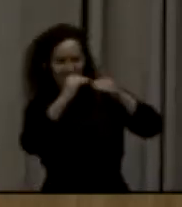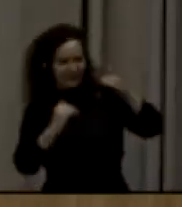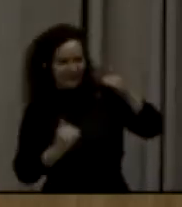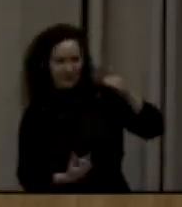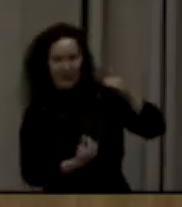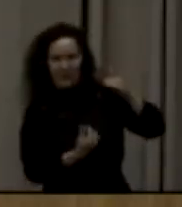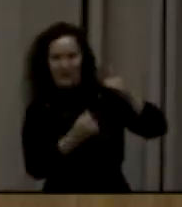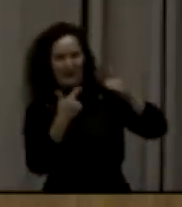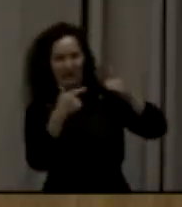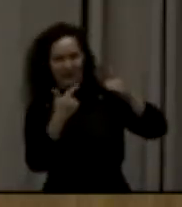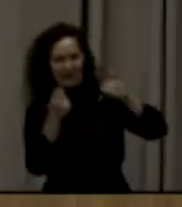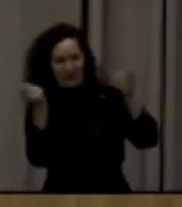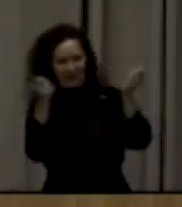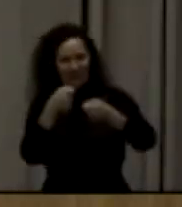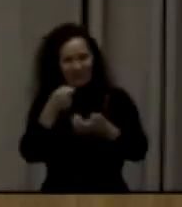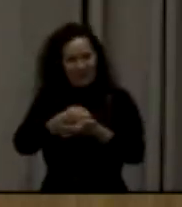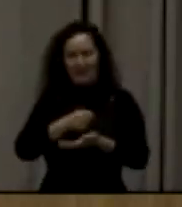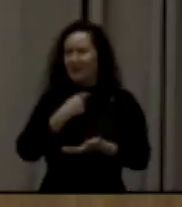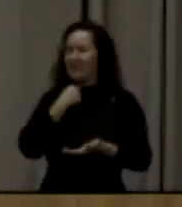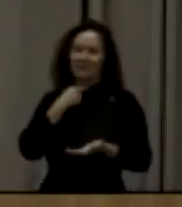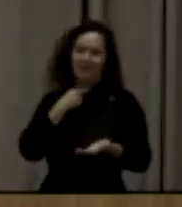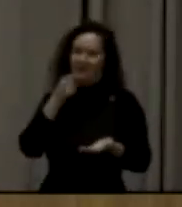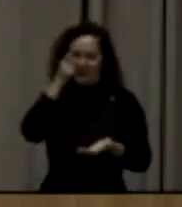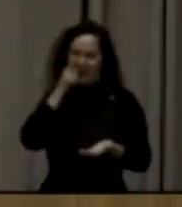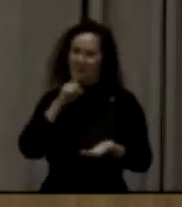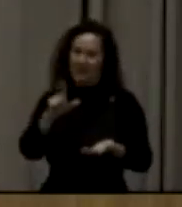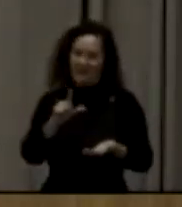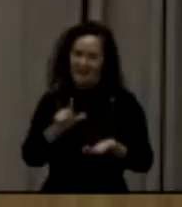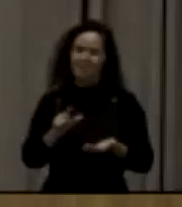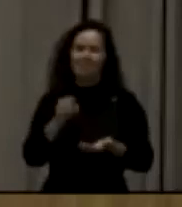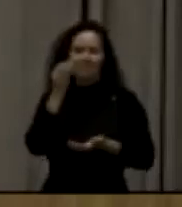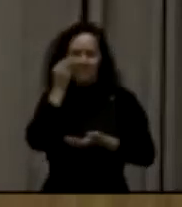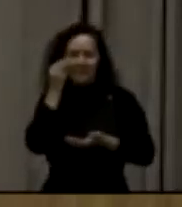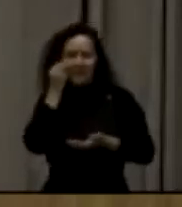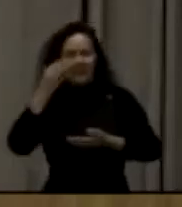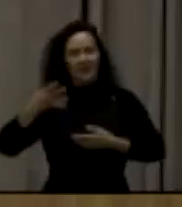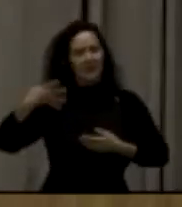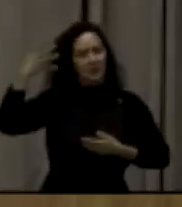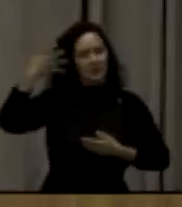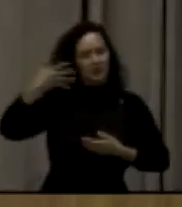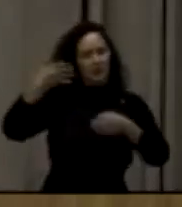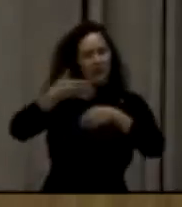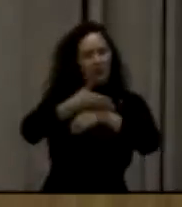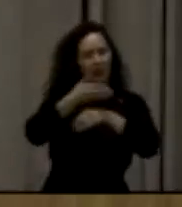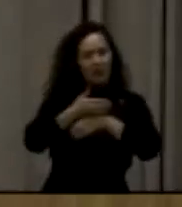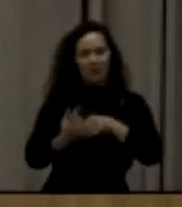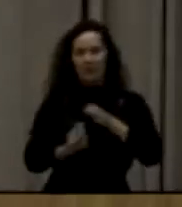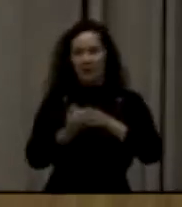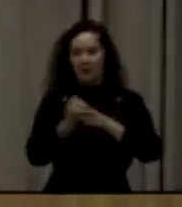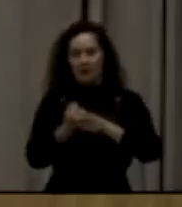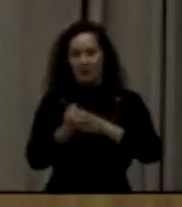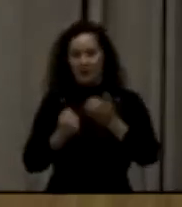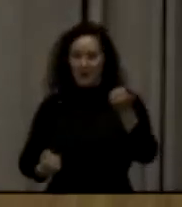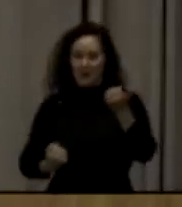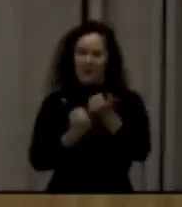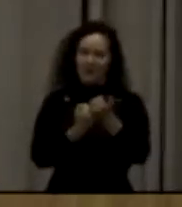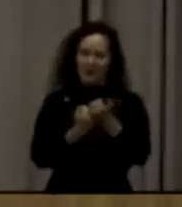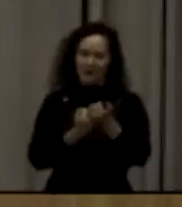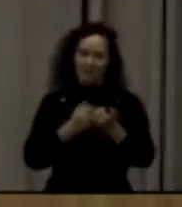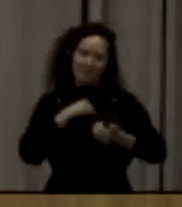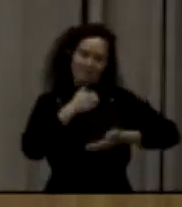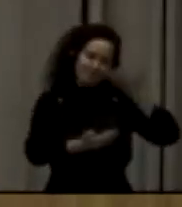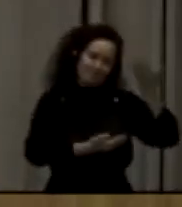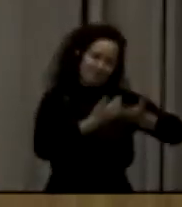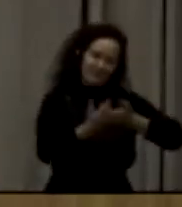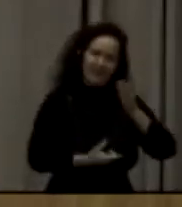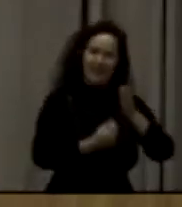mayorías tienen esa capacidad de pago entonces entran con el discurso de la intermediación financiera la intermediación